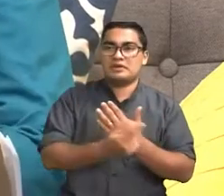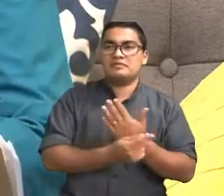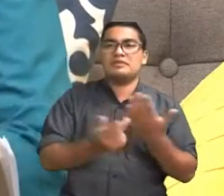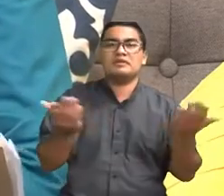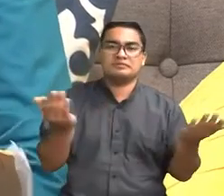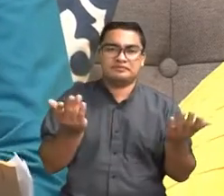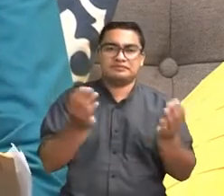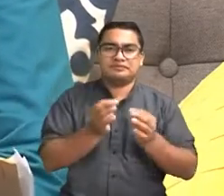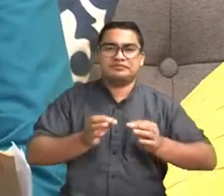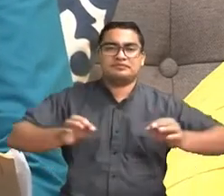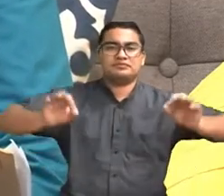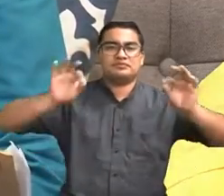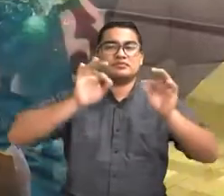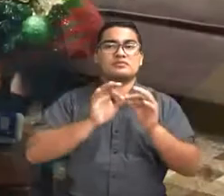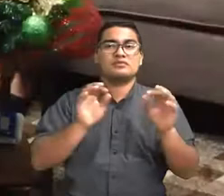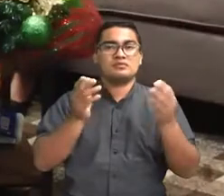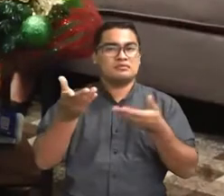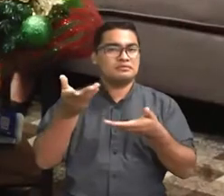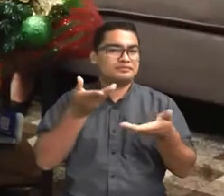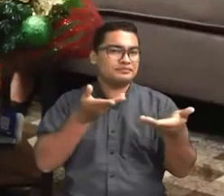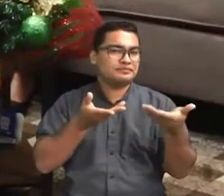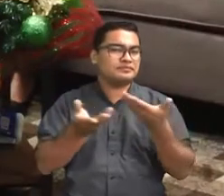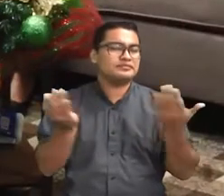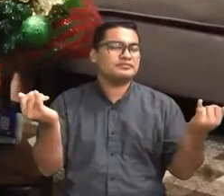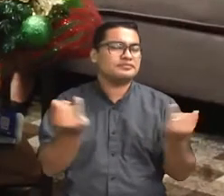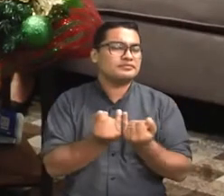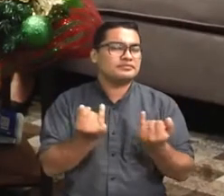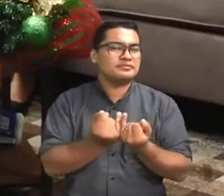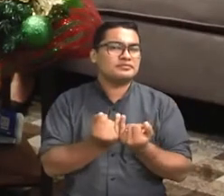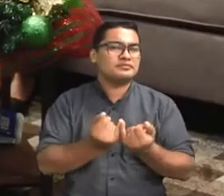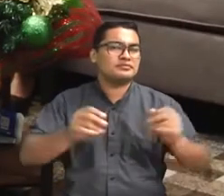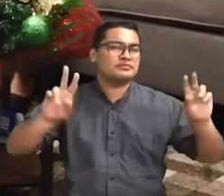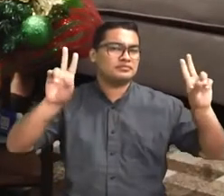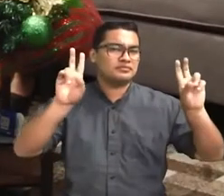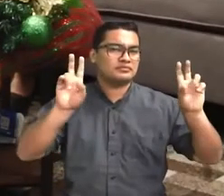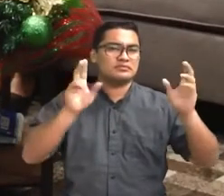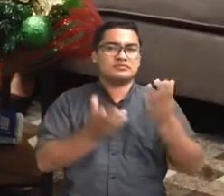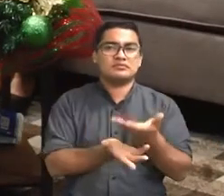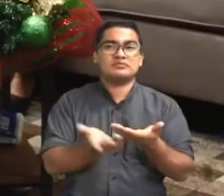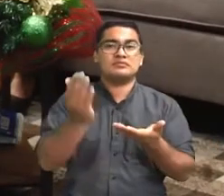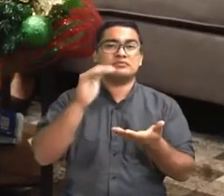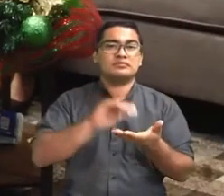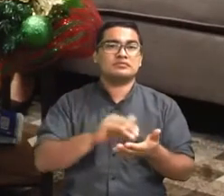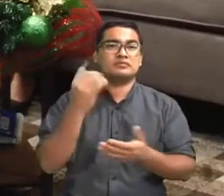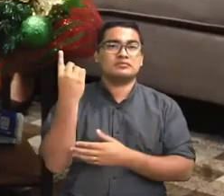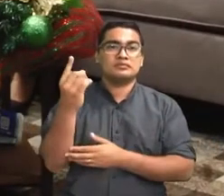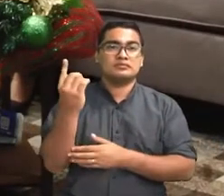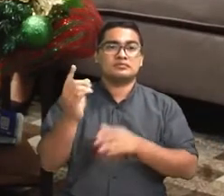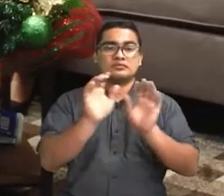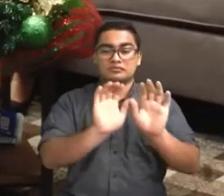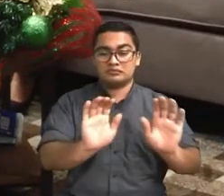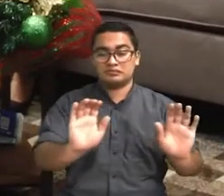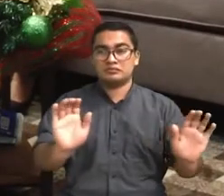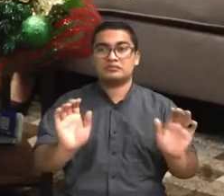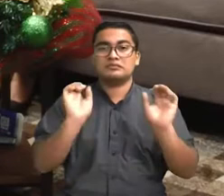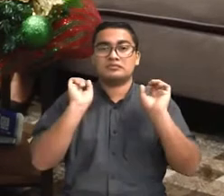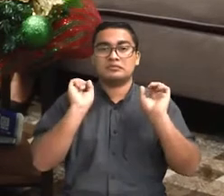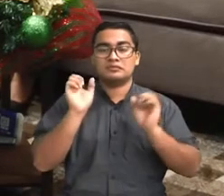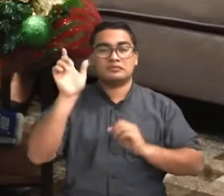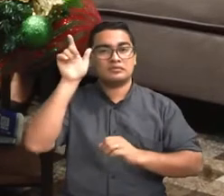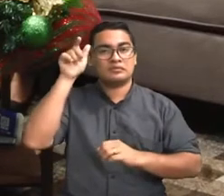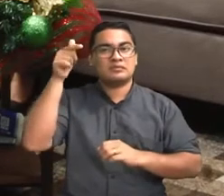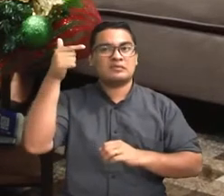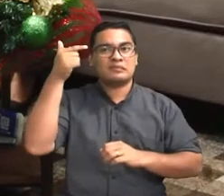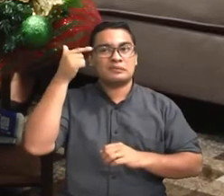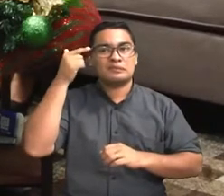es importante compartir todo lo que en materia de restitución de derechos para los niños y niñas ha asumido nuestro gobierno